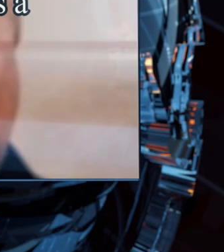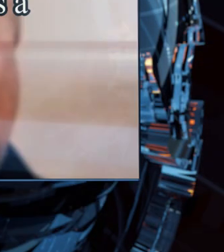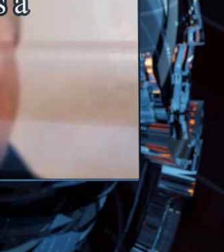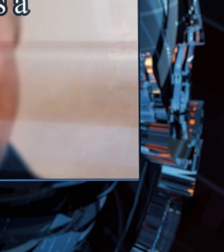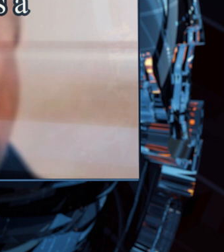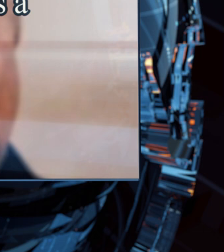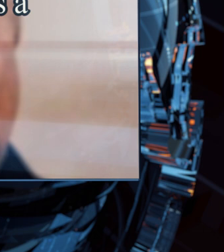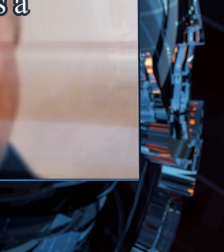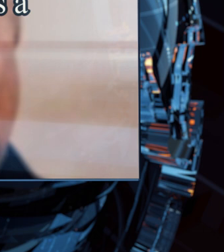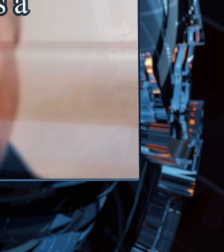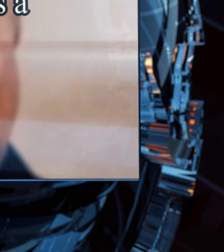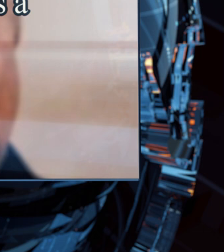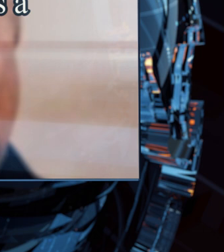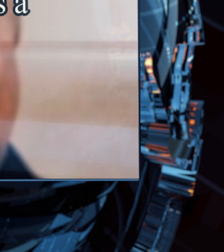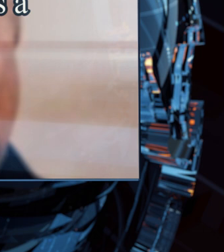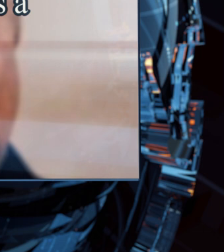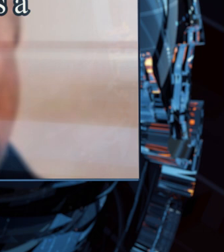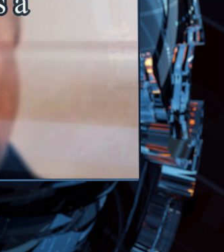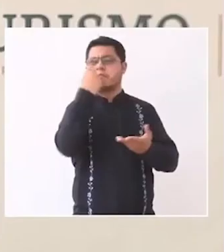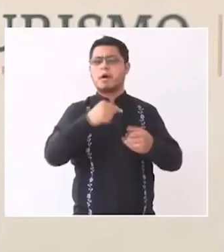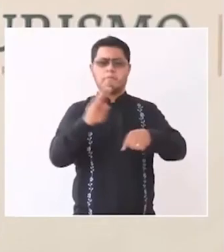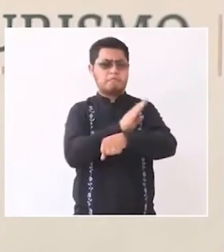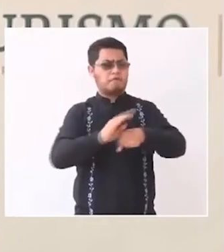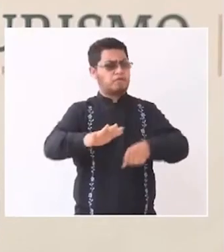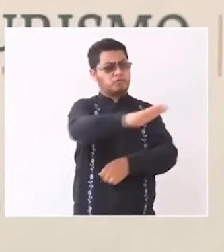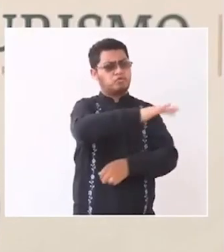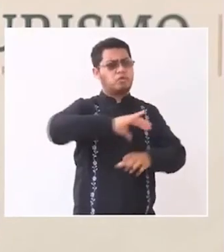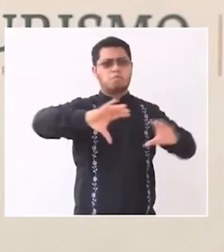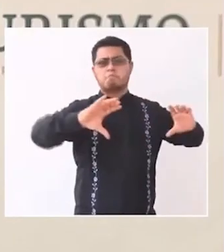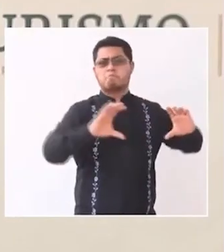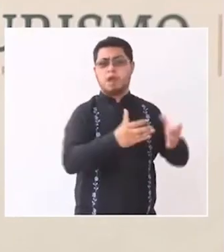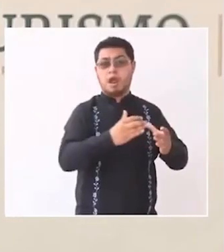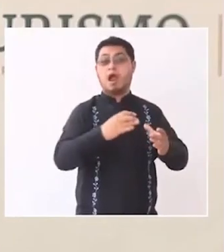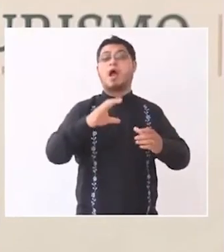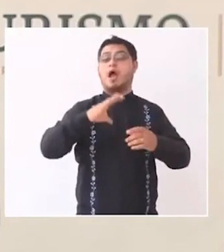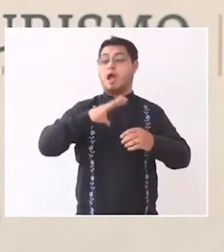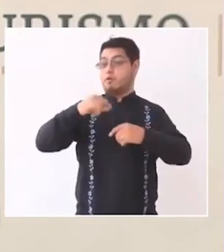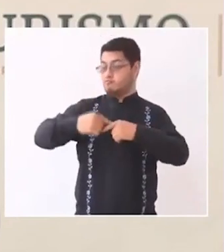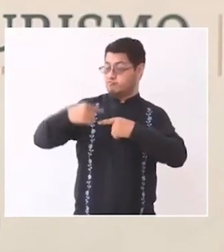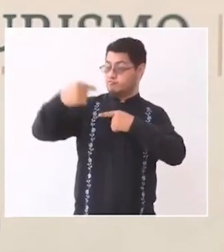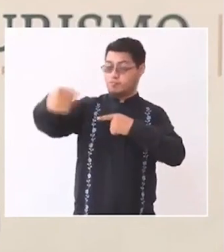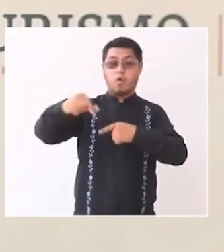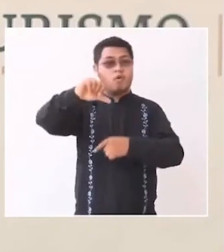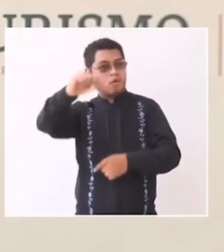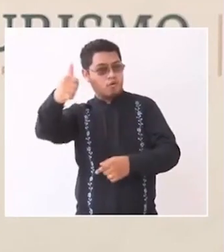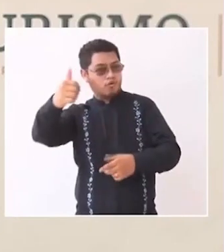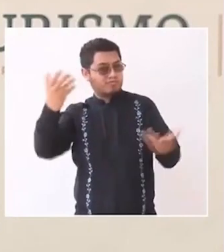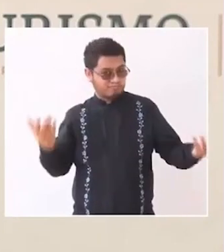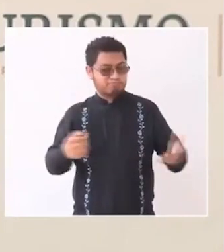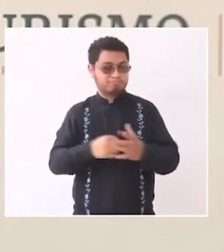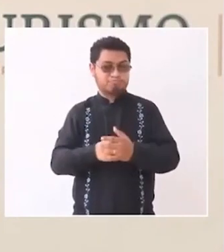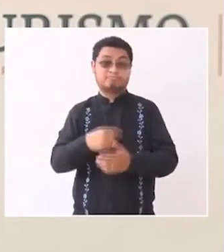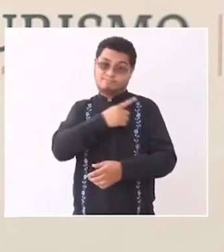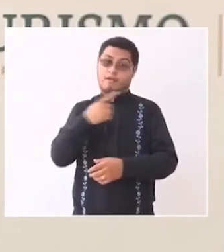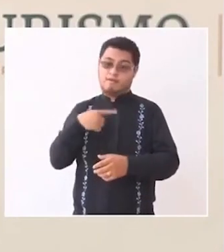Acciona, SACIR y Ortiz en México. Dice, nuevo frente de Andrés Manuel López Obrador contra las empresas privadas. El presidente del Gobierno de